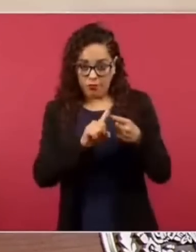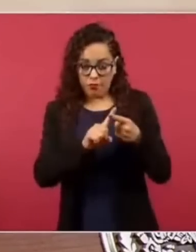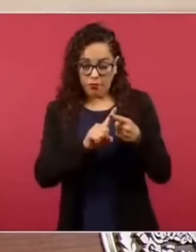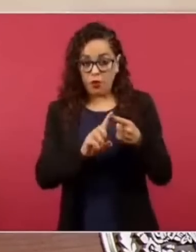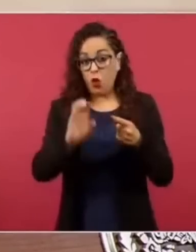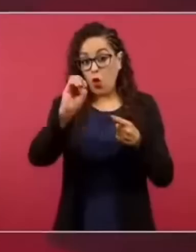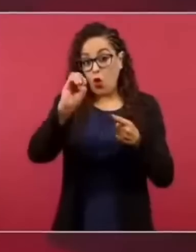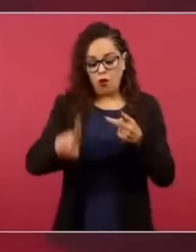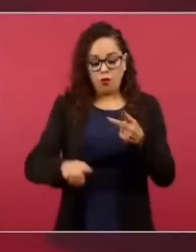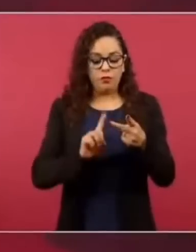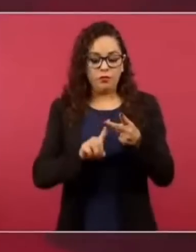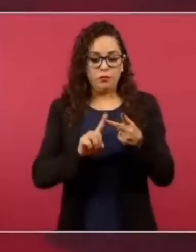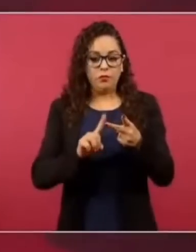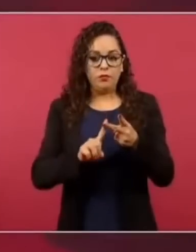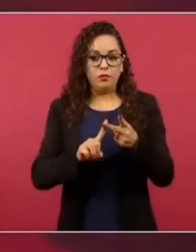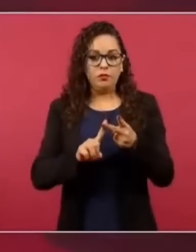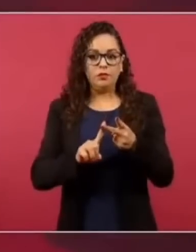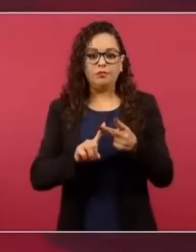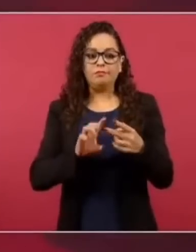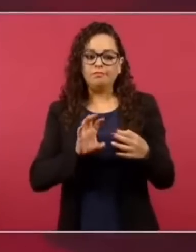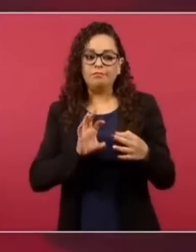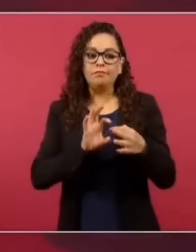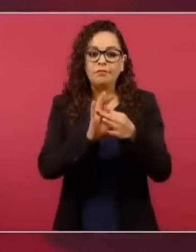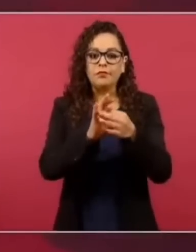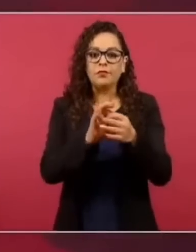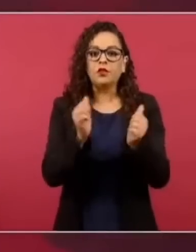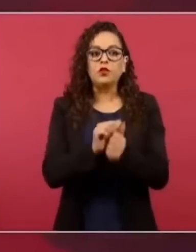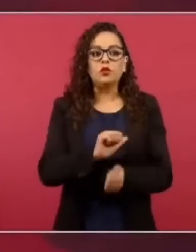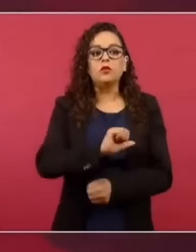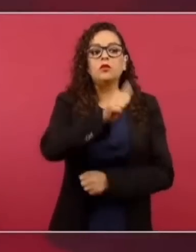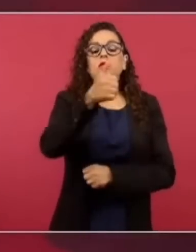estaba relacionado con otros poderes.